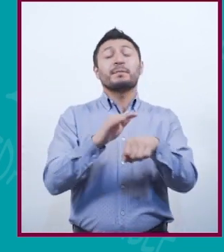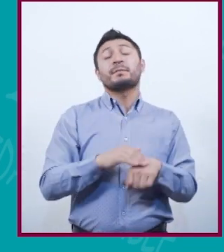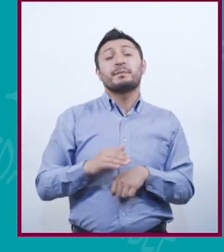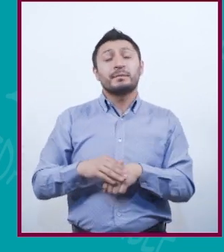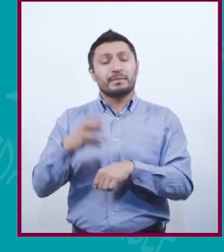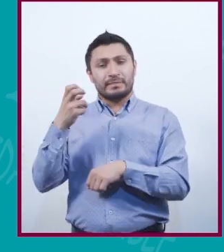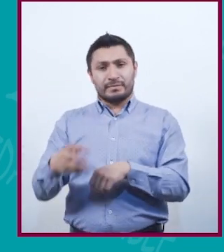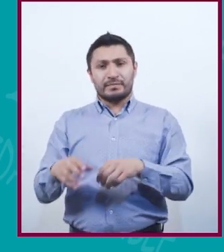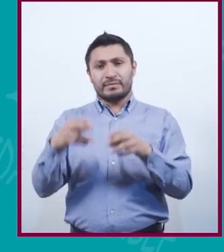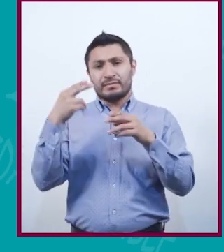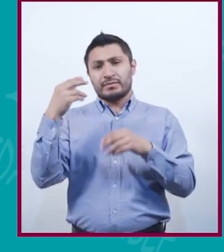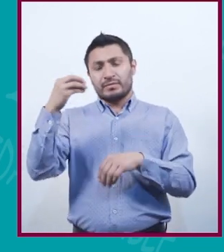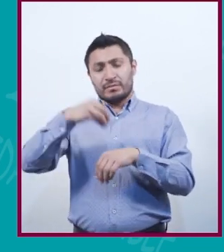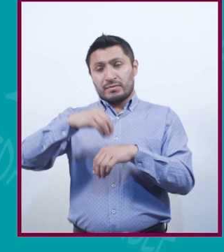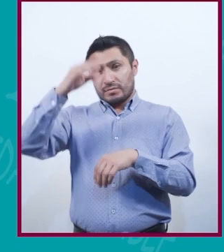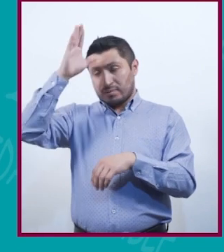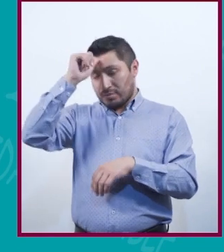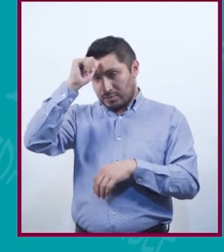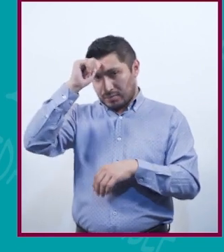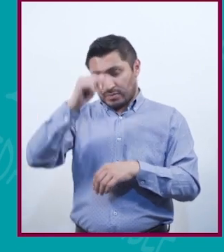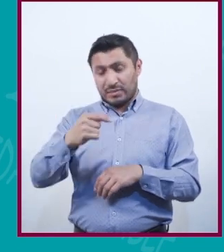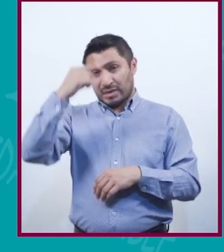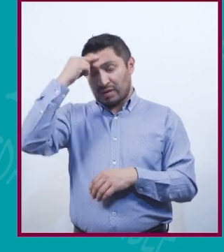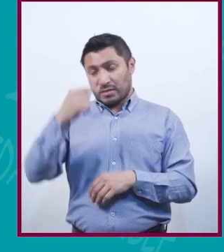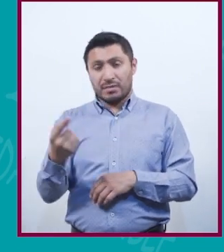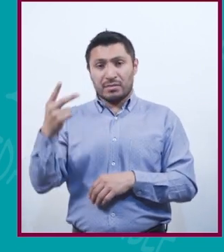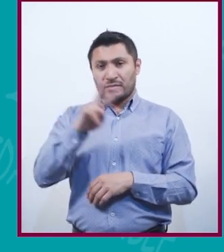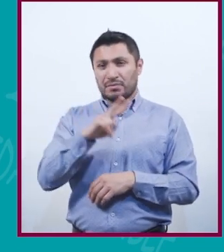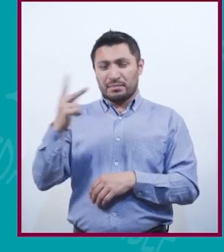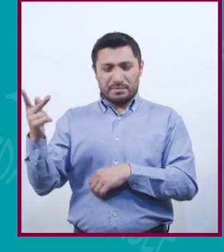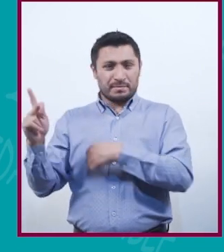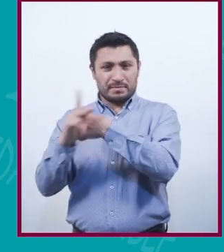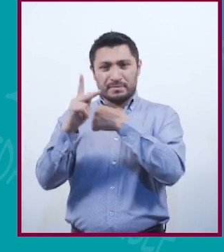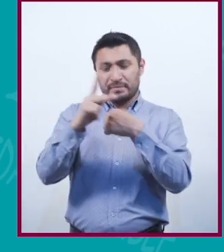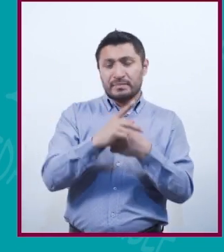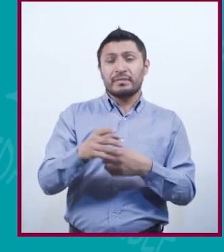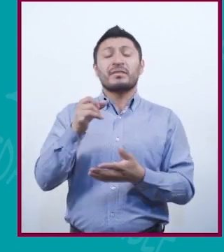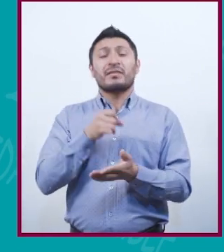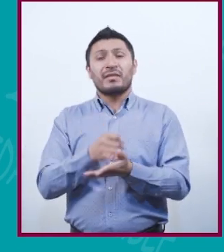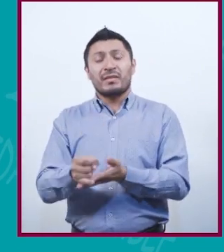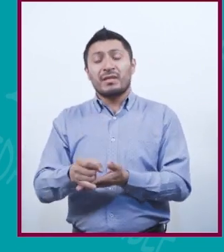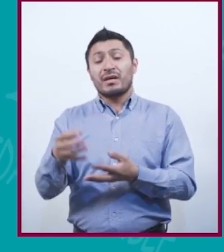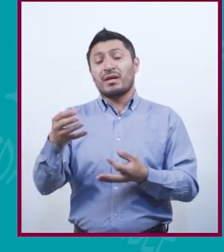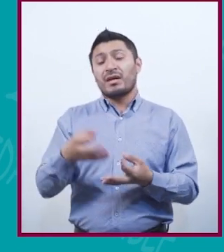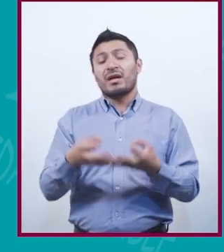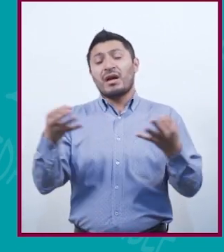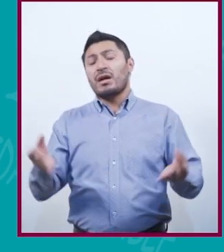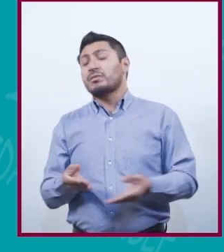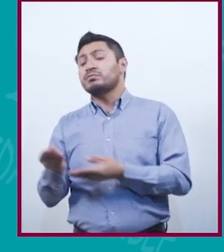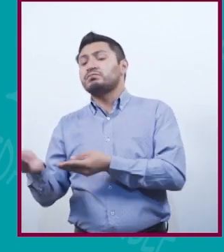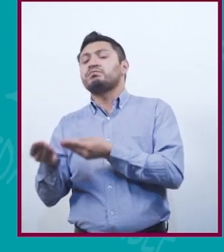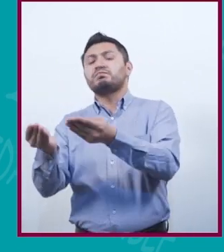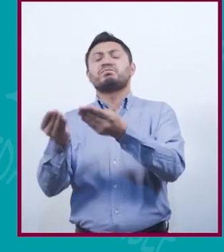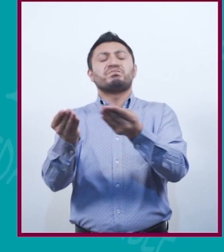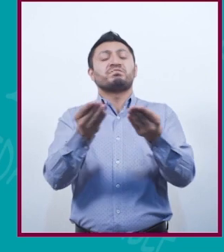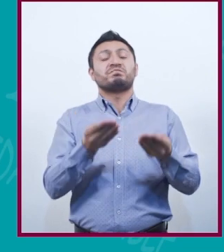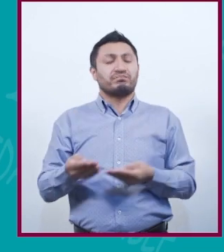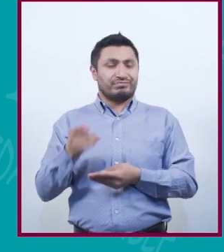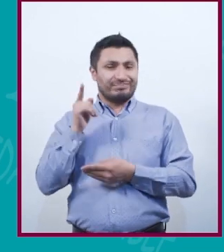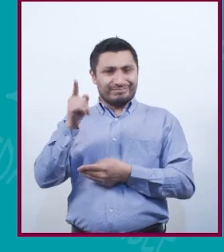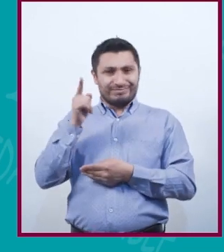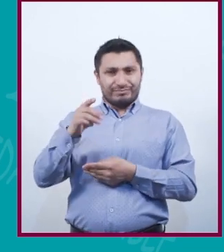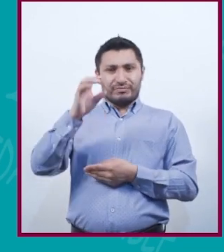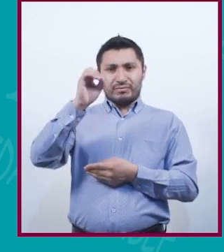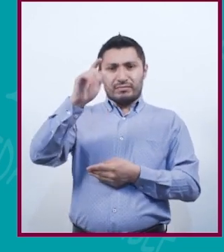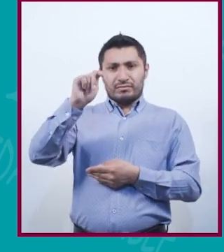los llamados acuerdos de Sykes-Picot, por el que ambas potencias se deciden repartirse los territorios de